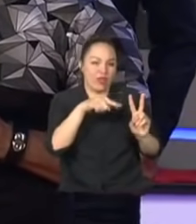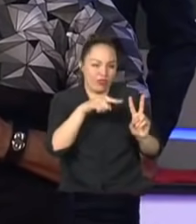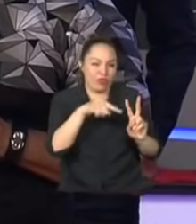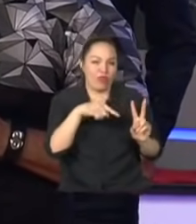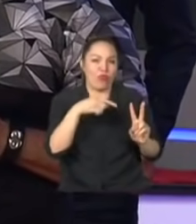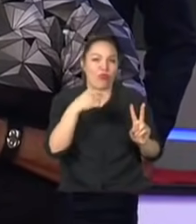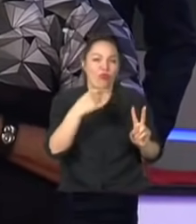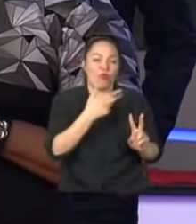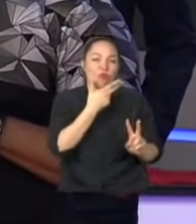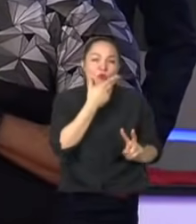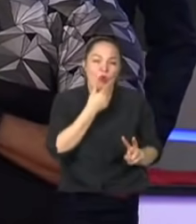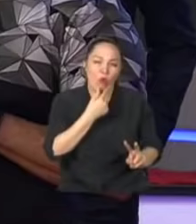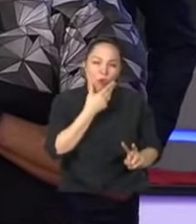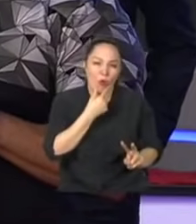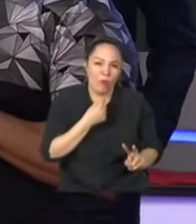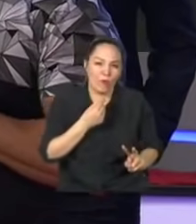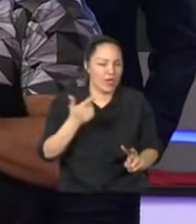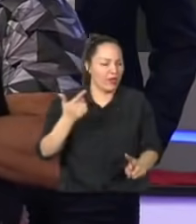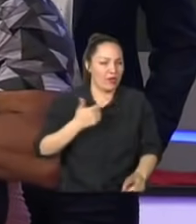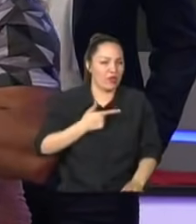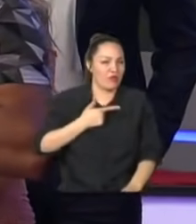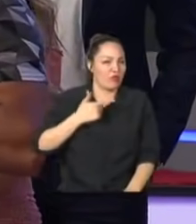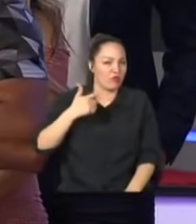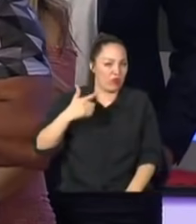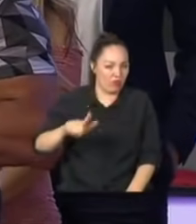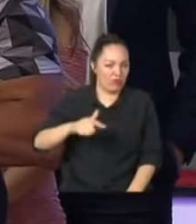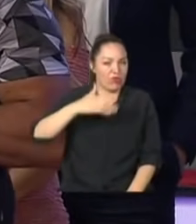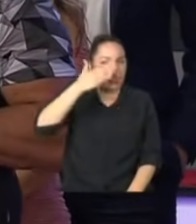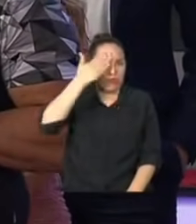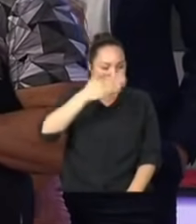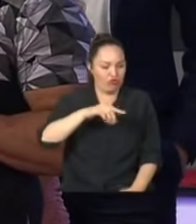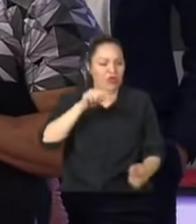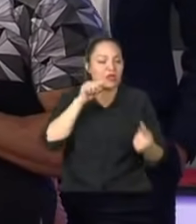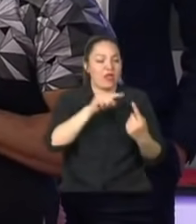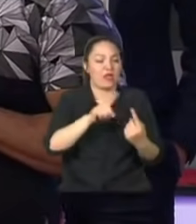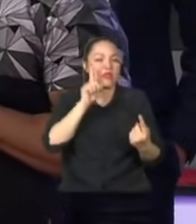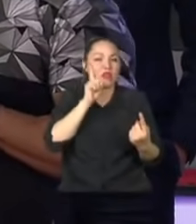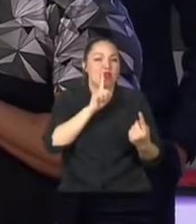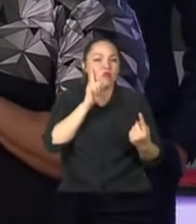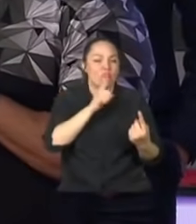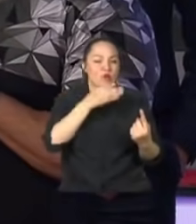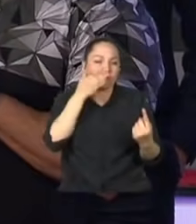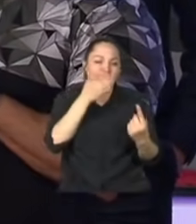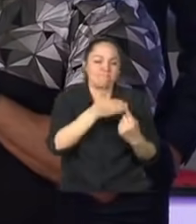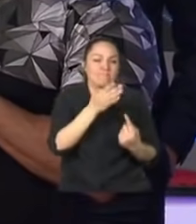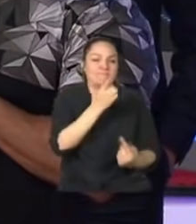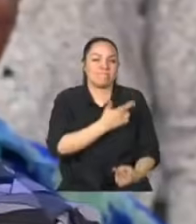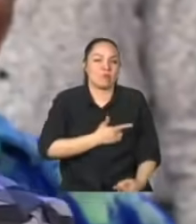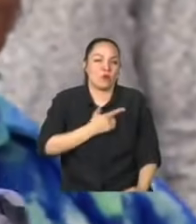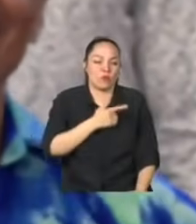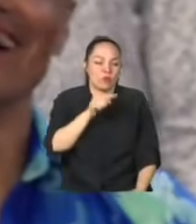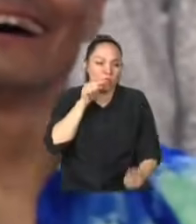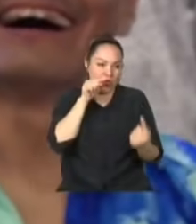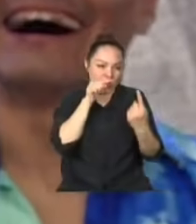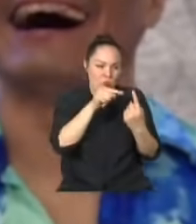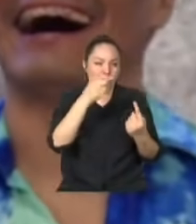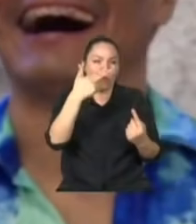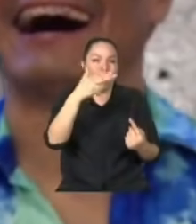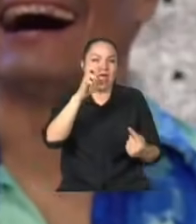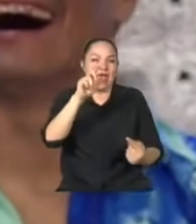heterosexual. Espéreme, ¿cómo? Heterosexual. O sea... Espéreme, yo duro 6 horas.